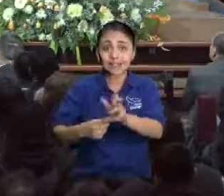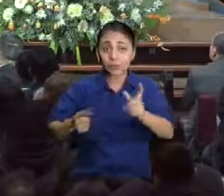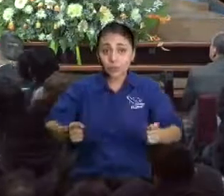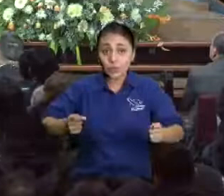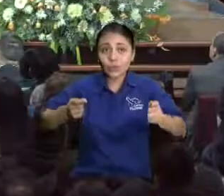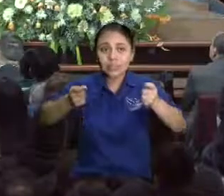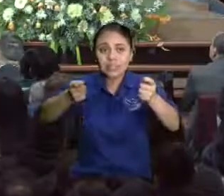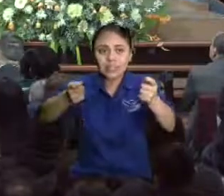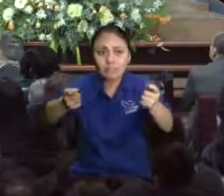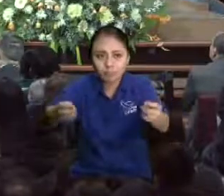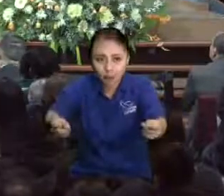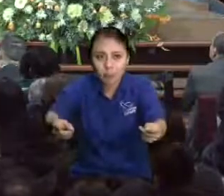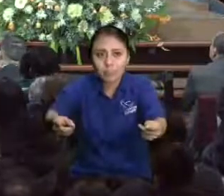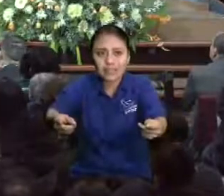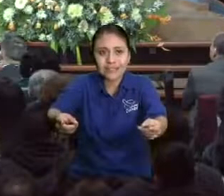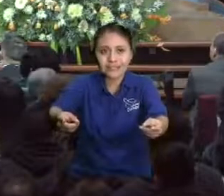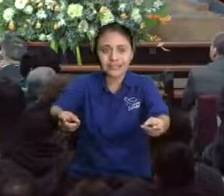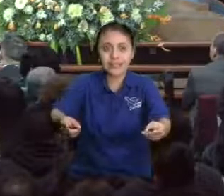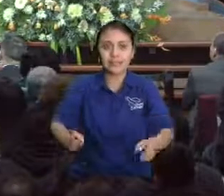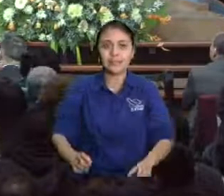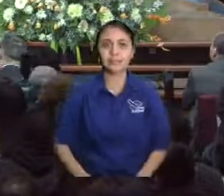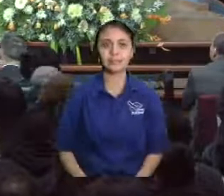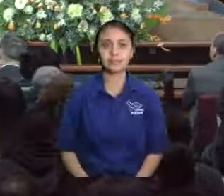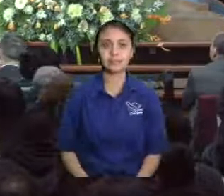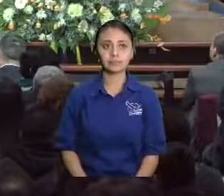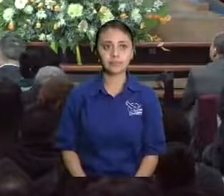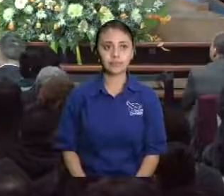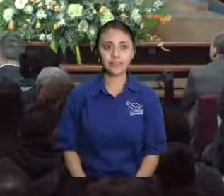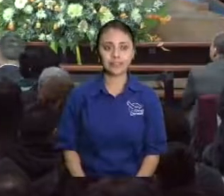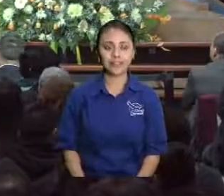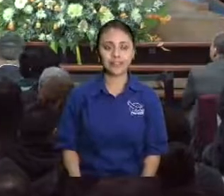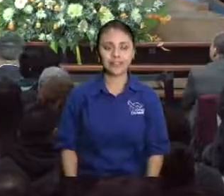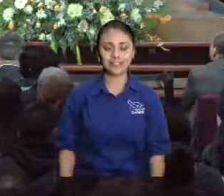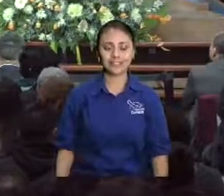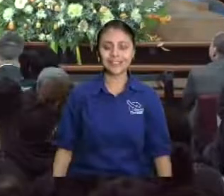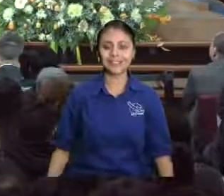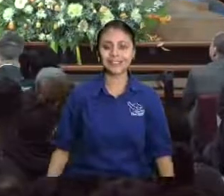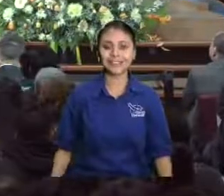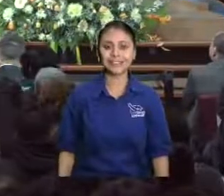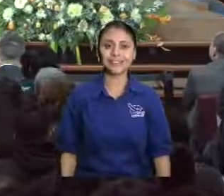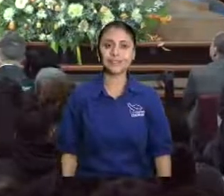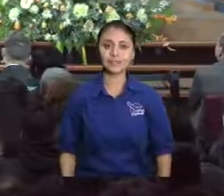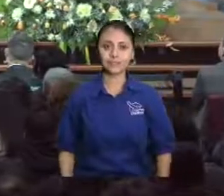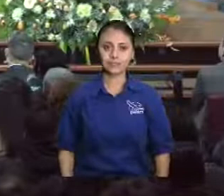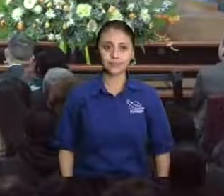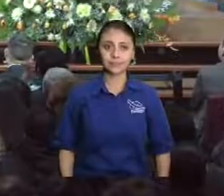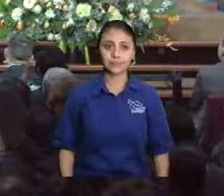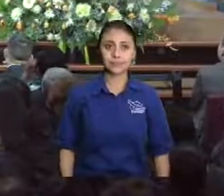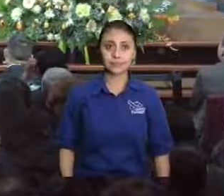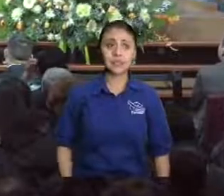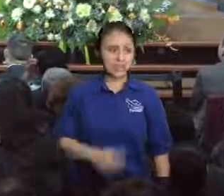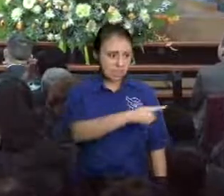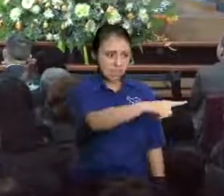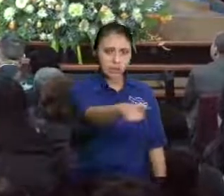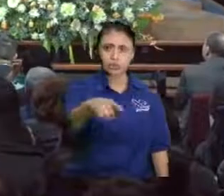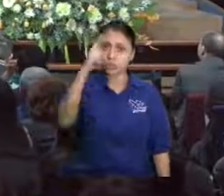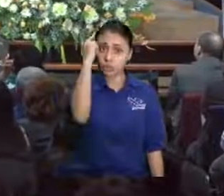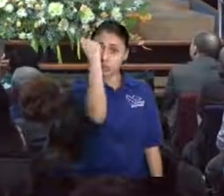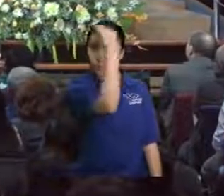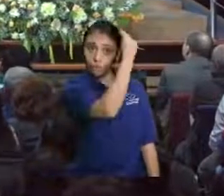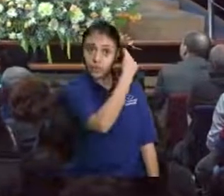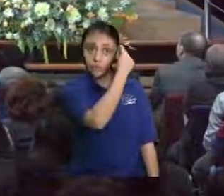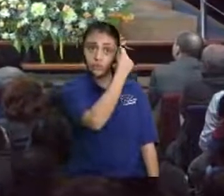¿verdad? Y entonces no sois carnales, si seguís, dice Pablo, ¿ah? Pero ellos vienen con sus títulos